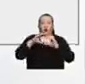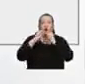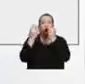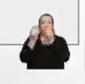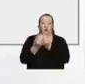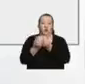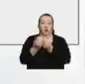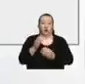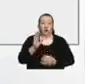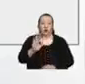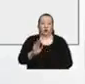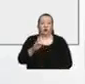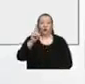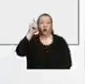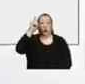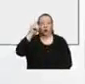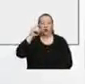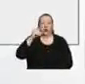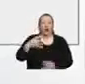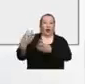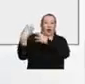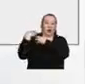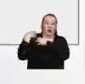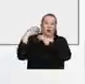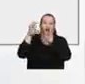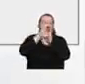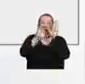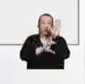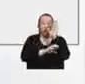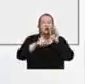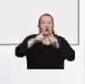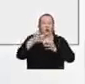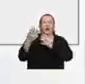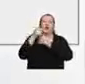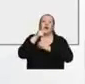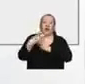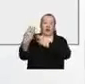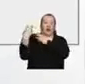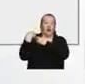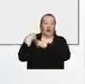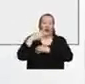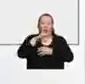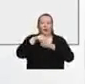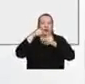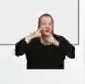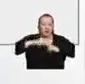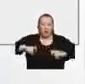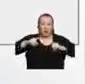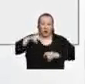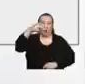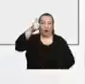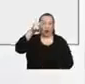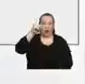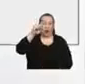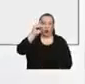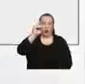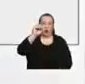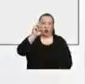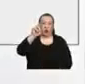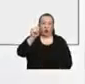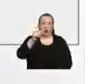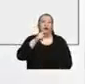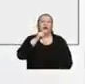garantías constitucionales encargada de investigar los pandora pp están enjuiciados a los legisladores diciendo que son